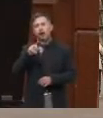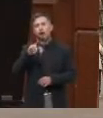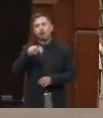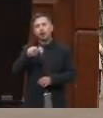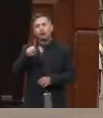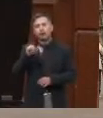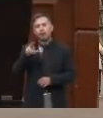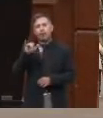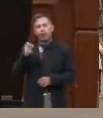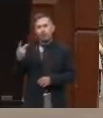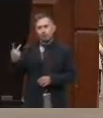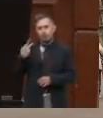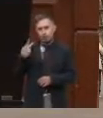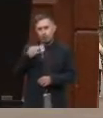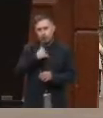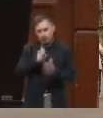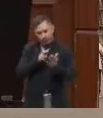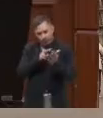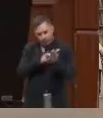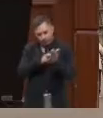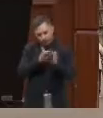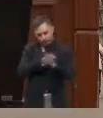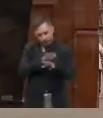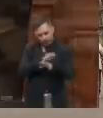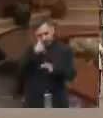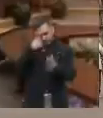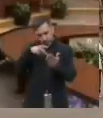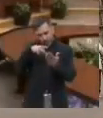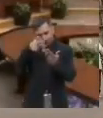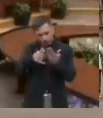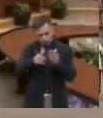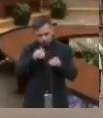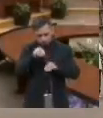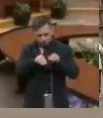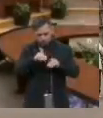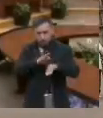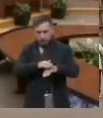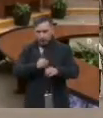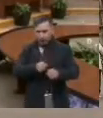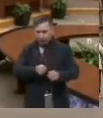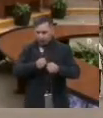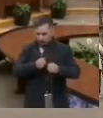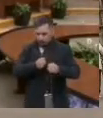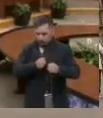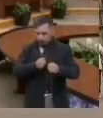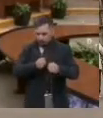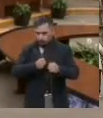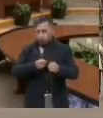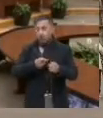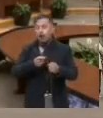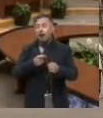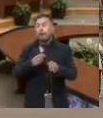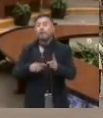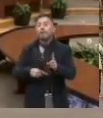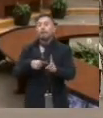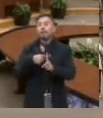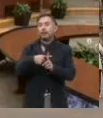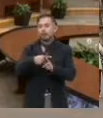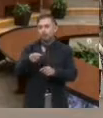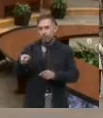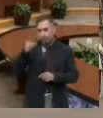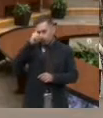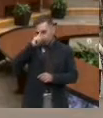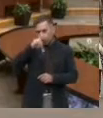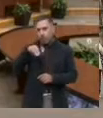para fortalecer el proyecto, más esta consideración que acaba de hacer el consejero